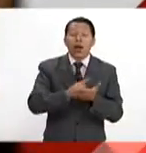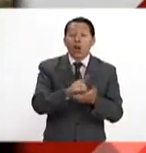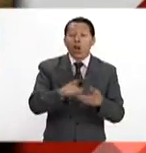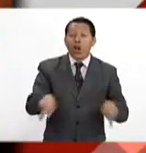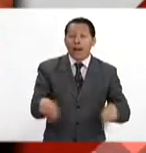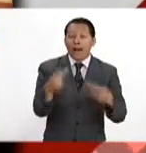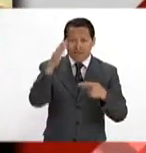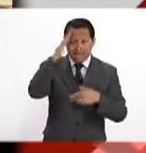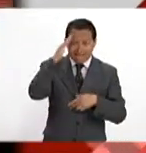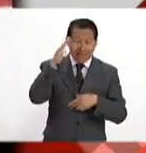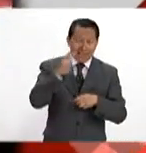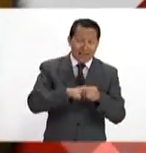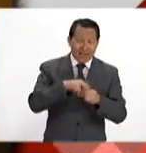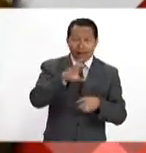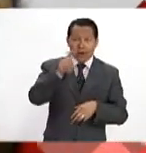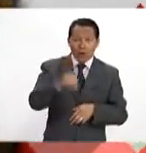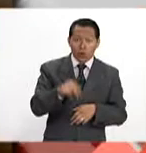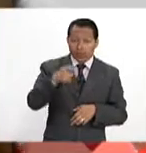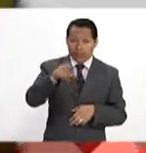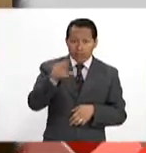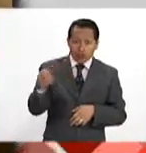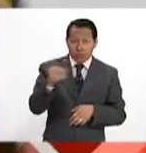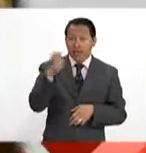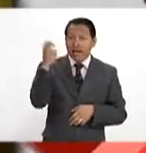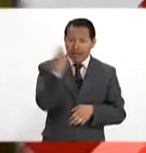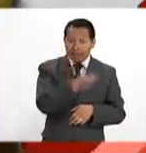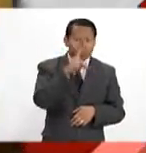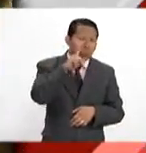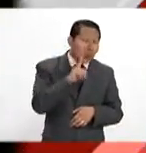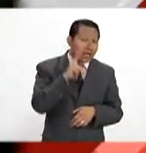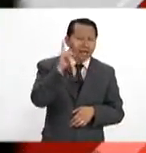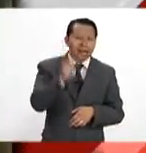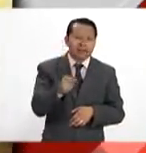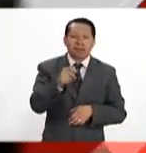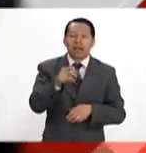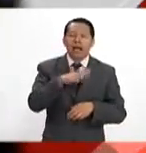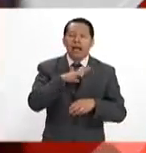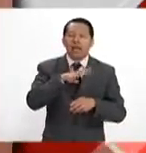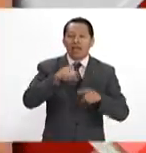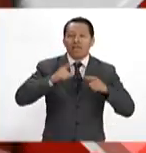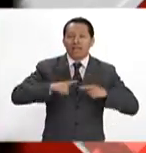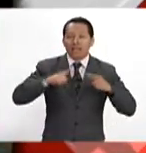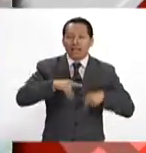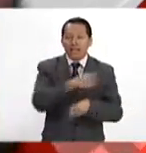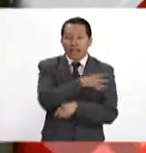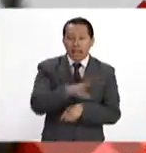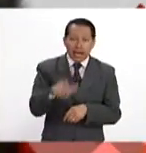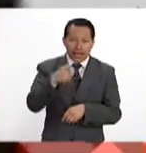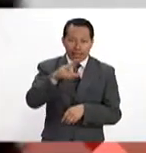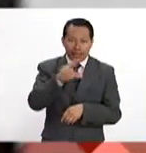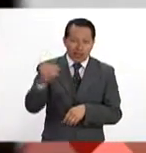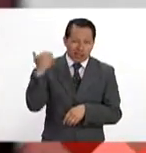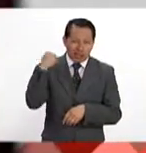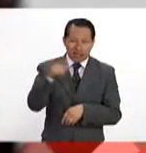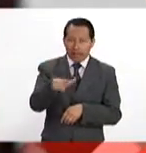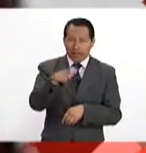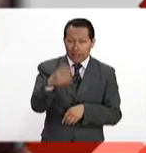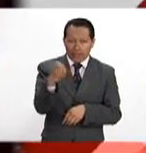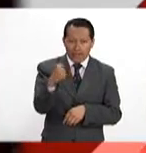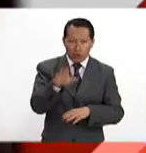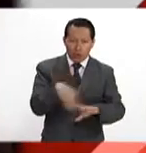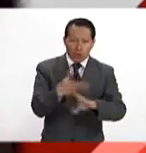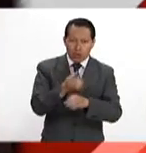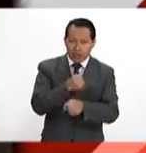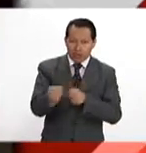operaba en Cancún, Quintana Roo. A Doña Leti se le atribuye la autoría del ataque a la Fiscalía General de Quintana Roo el pasado 17 de enero,